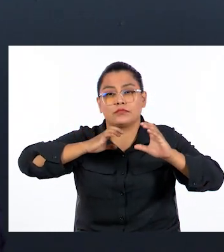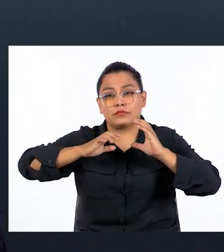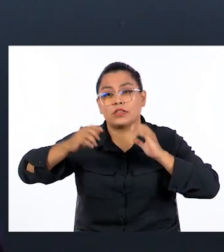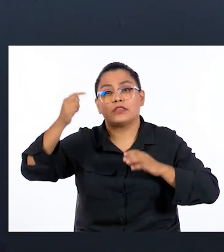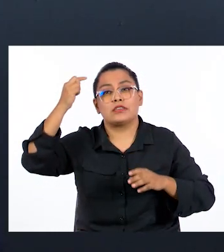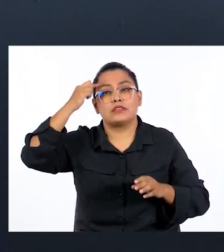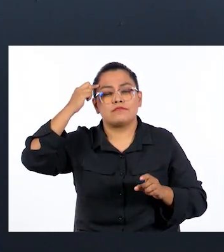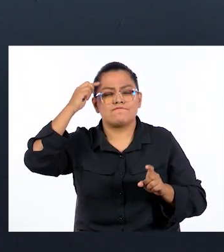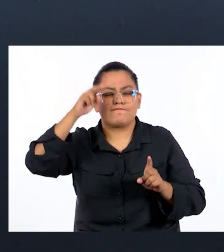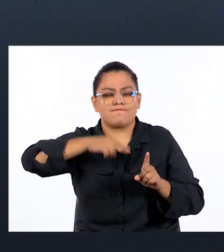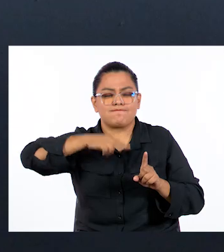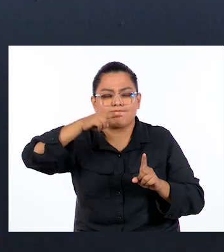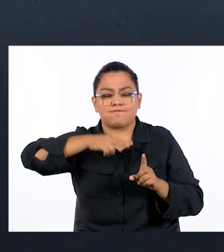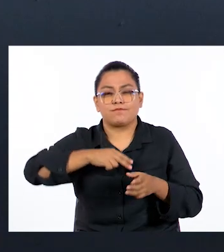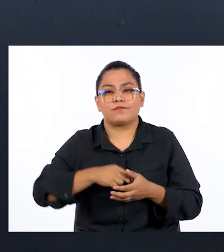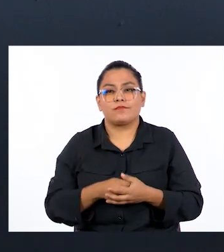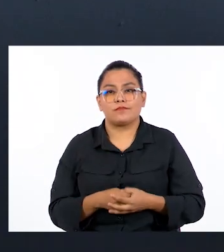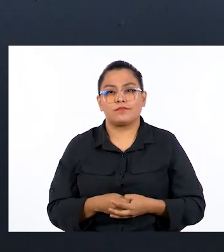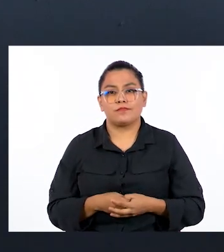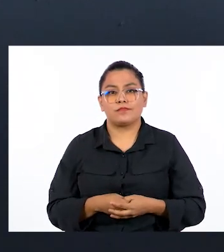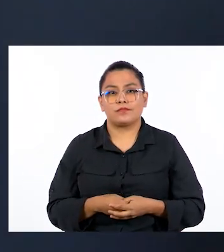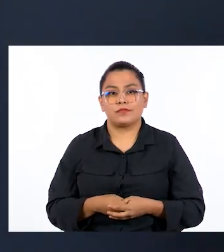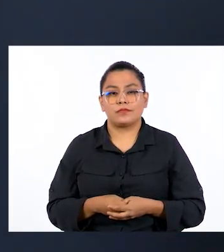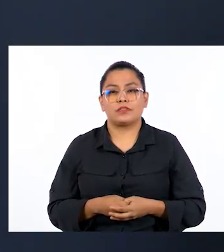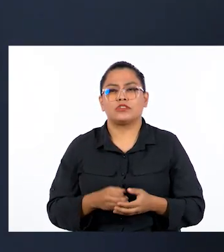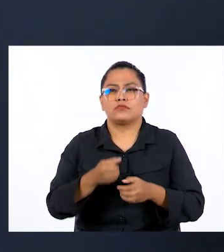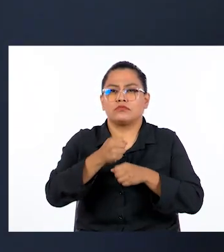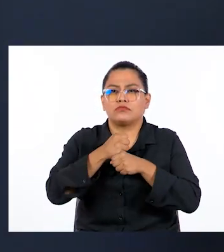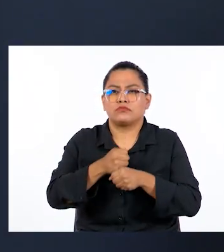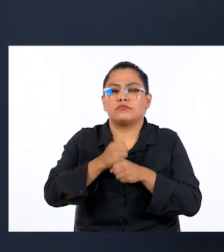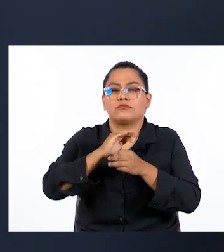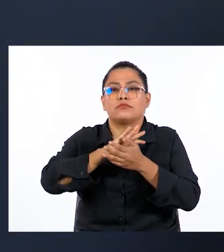macrohabilidades de la comunicación y el pensamiento crítico,